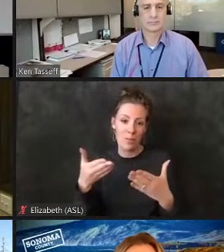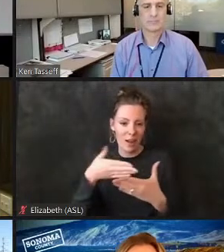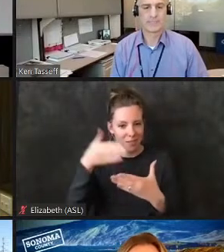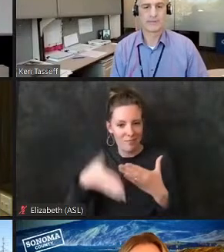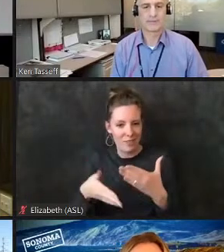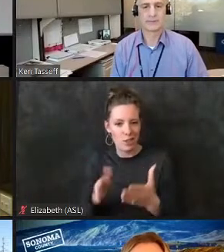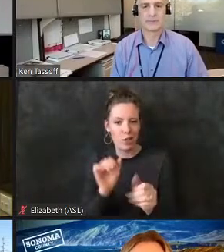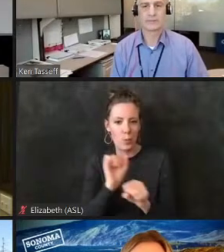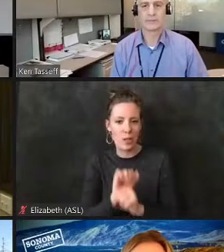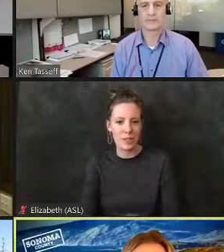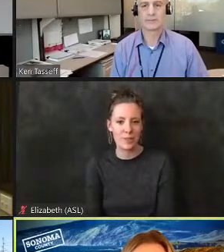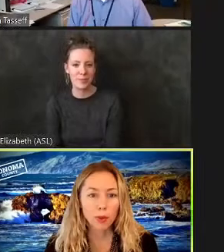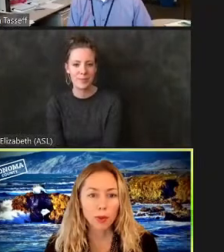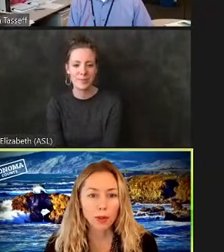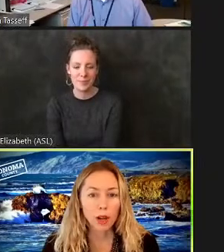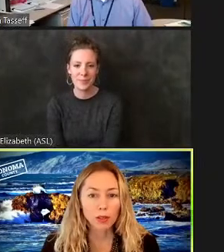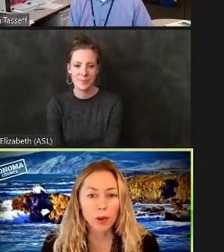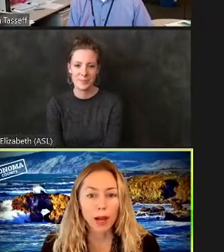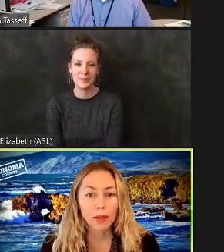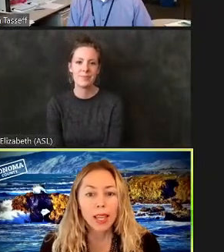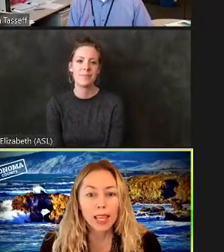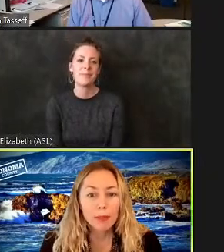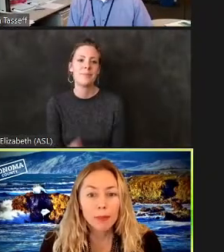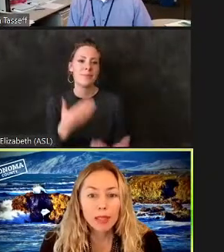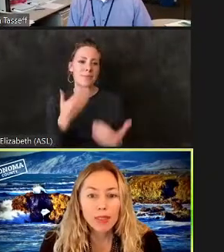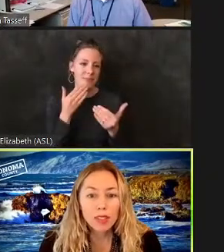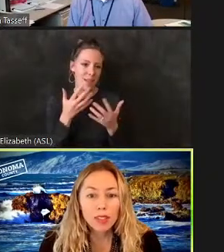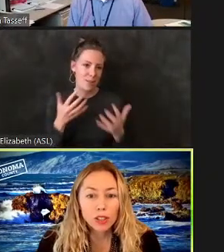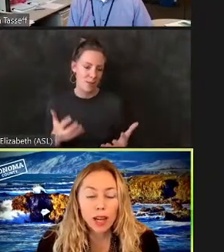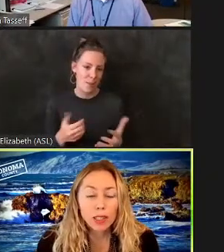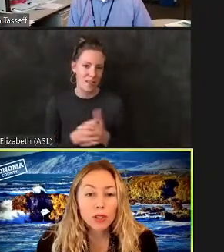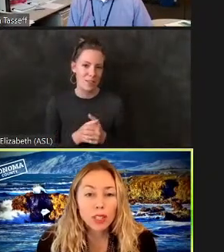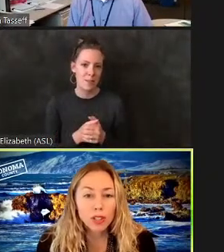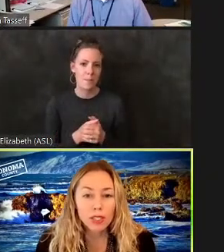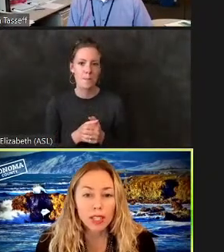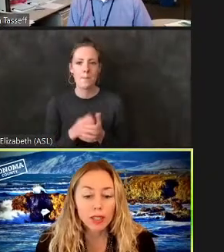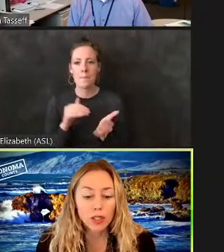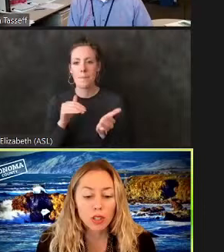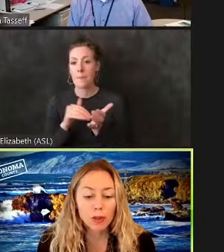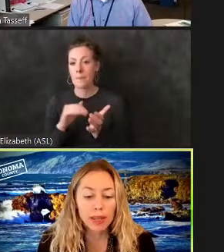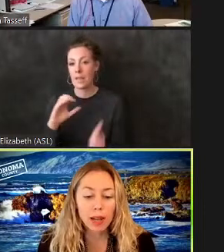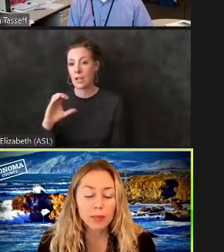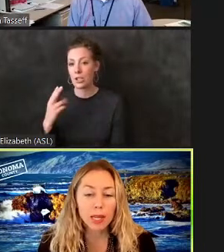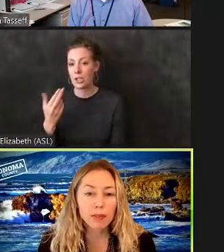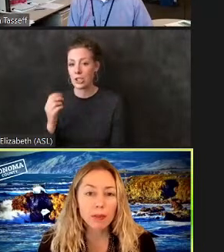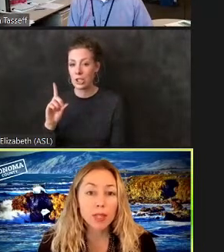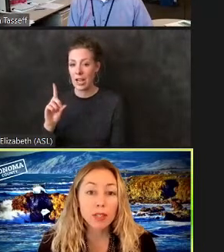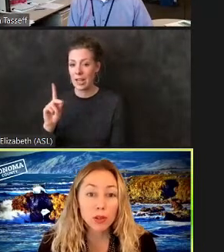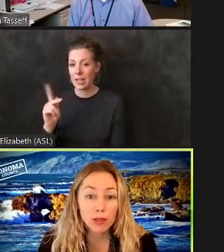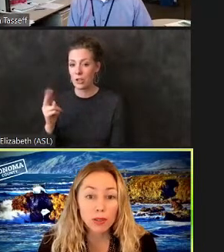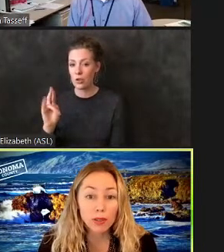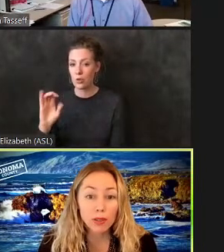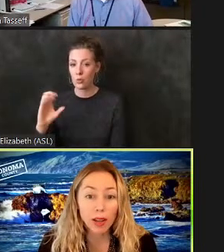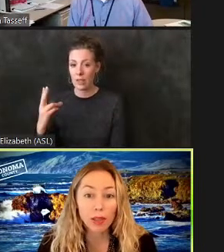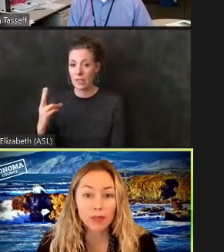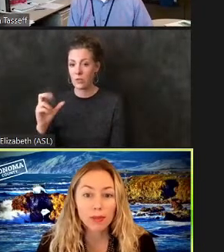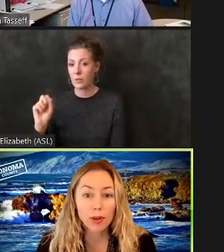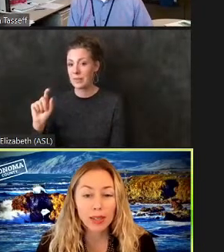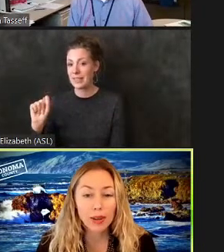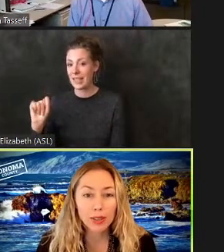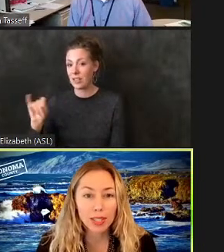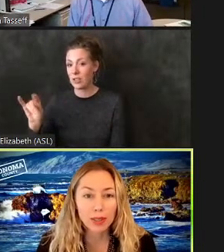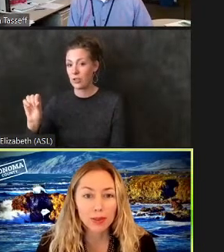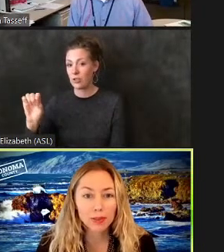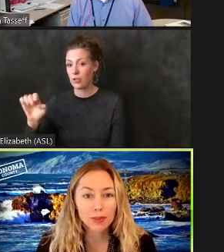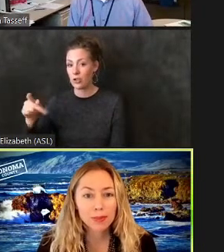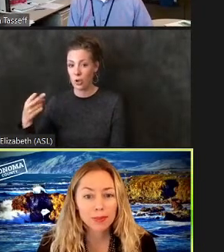Nos estamos juntando con el condado para ver cómo podemos seguir haciendo este trabajo. Dr. Chad Krilich is here to provide an update from St. Joseph Health. So I'll hand